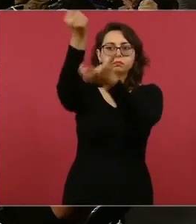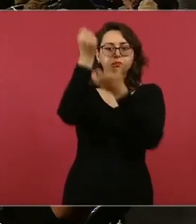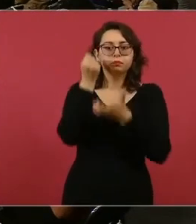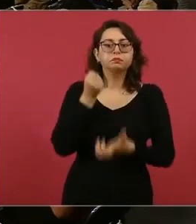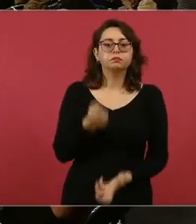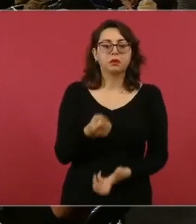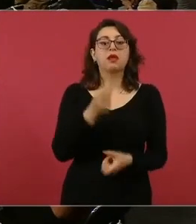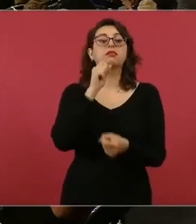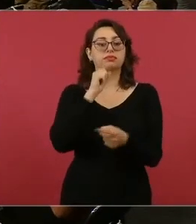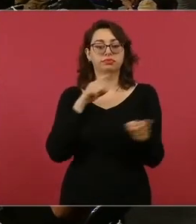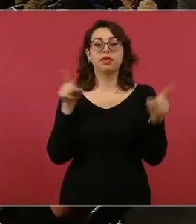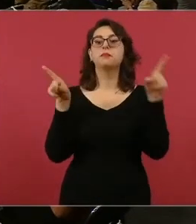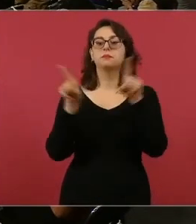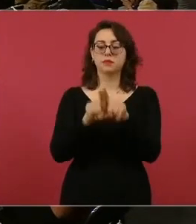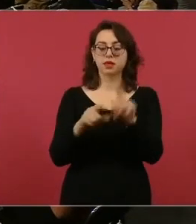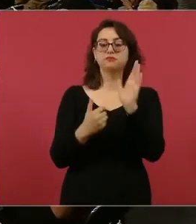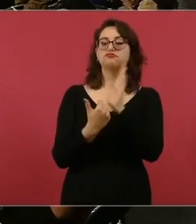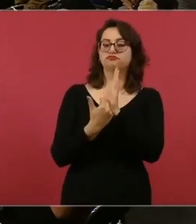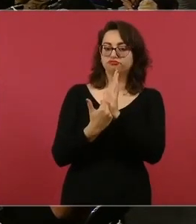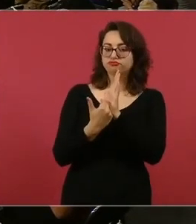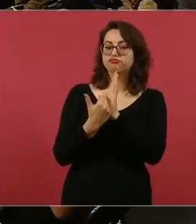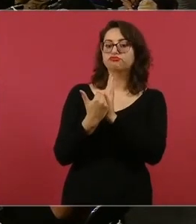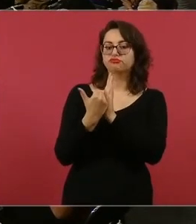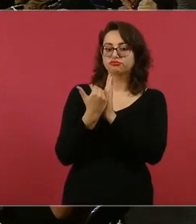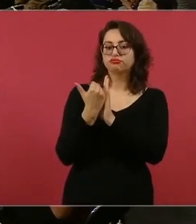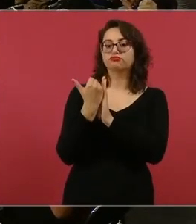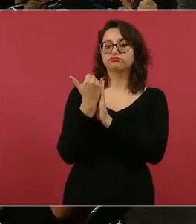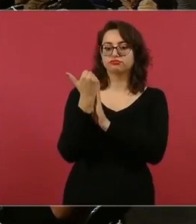Estas son cifras preliminares, pero